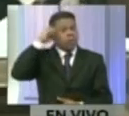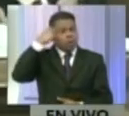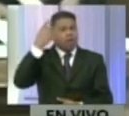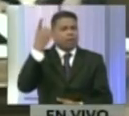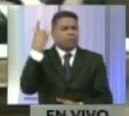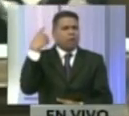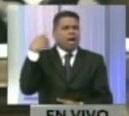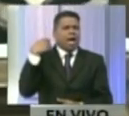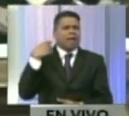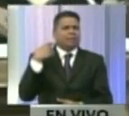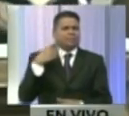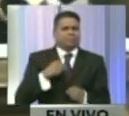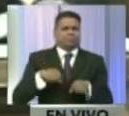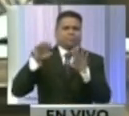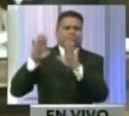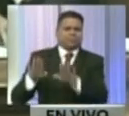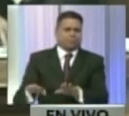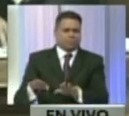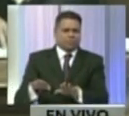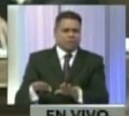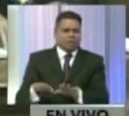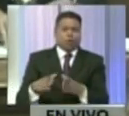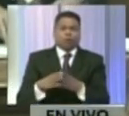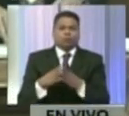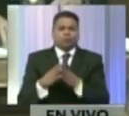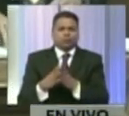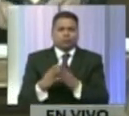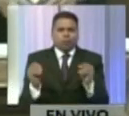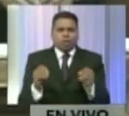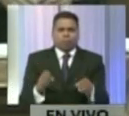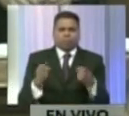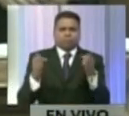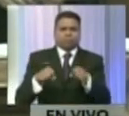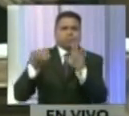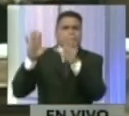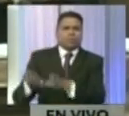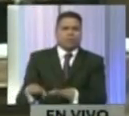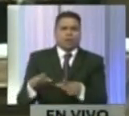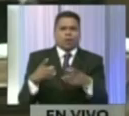Yo recuerdo cuando aquí se suspendieron las garantías económicas en esta asamblea.